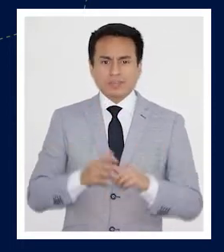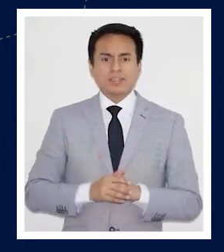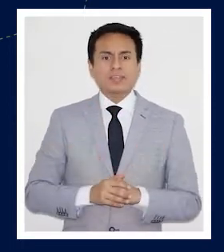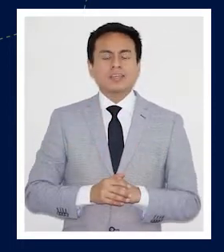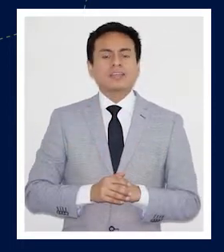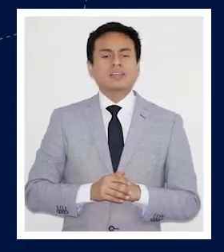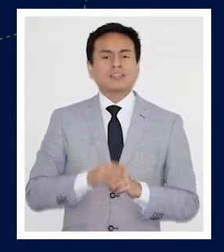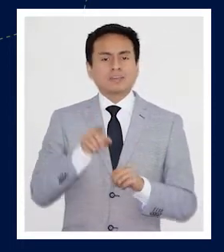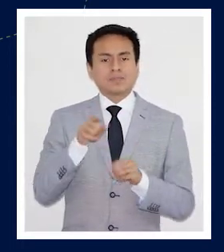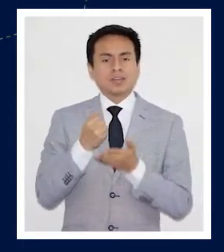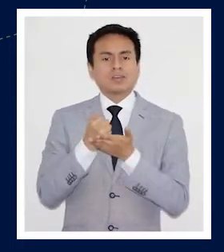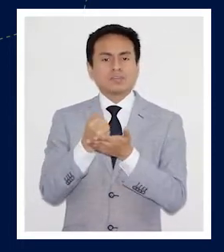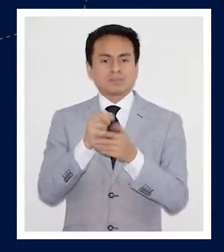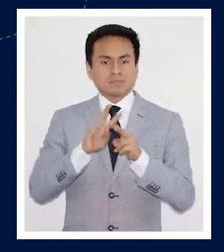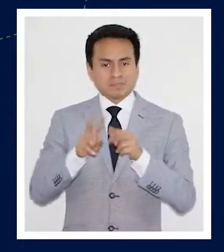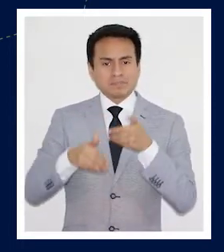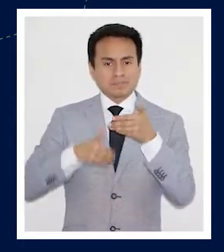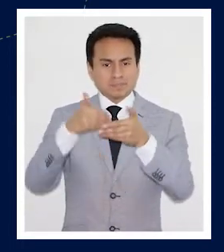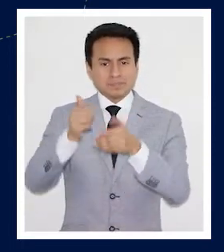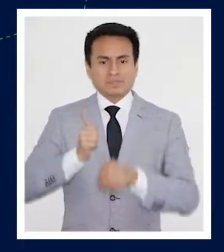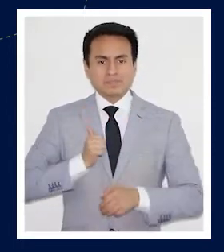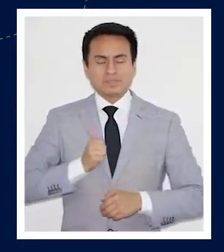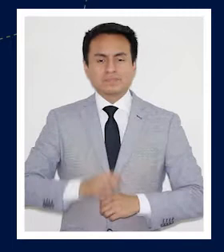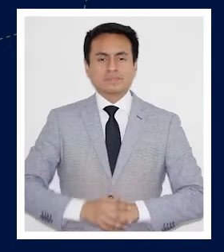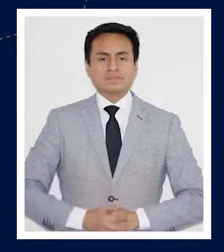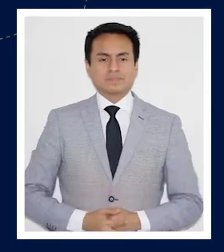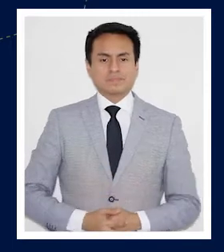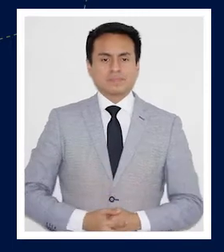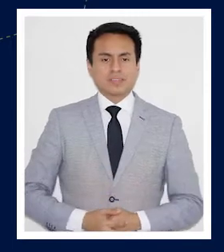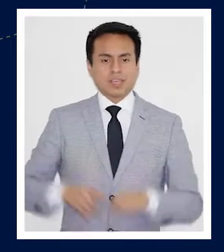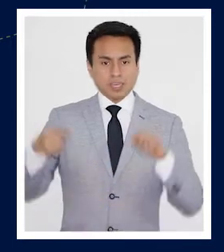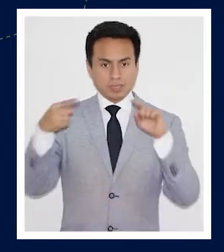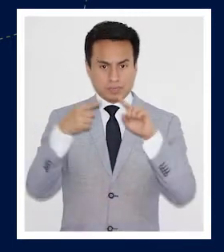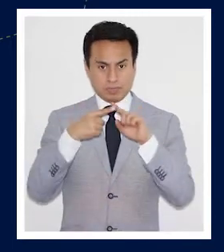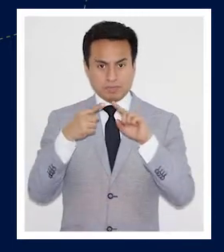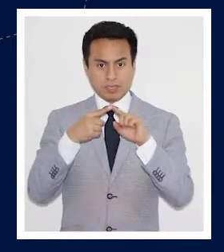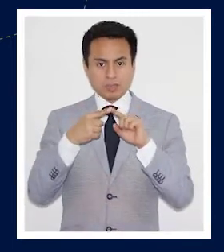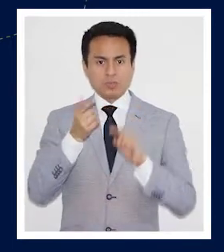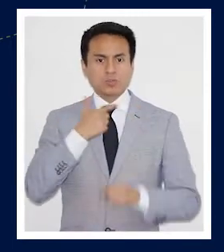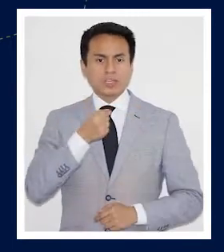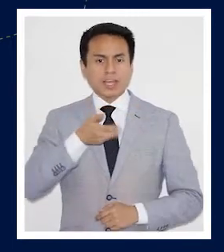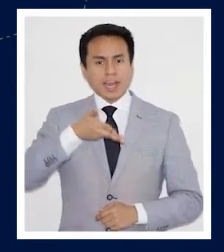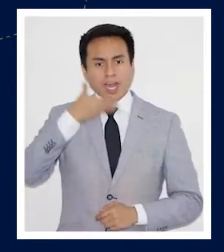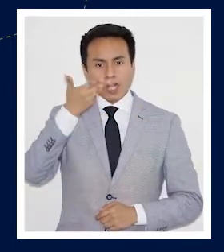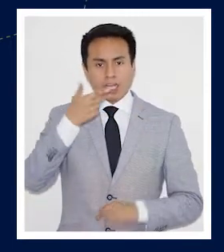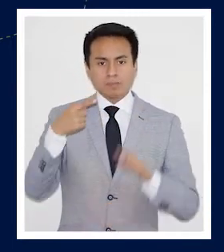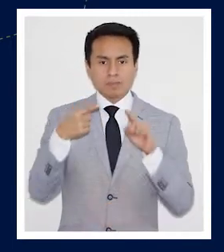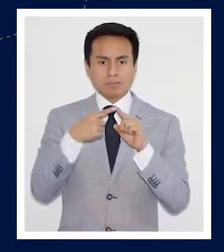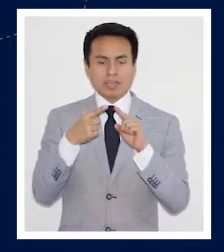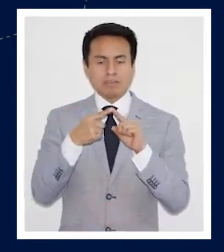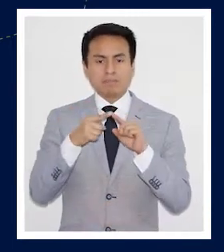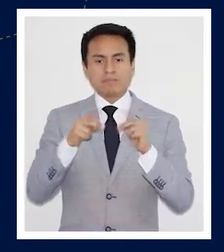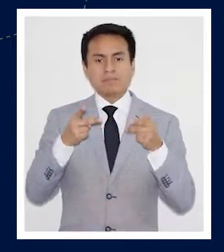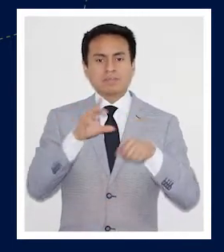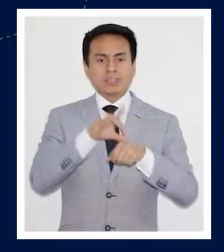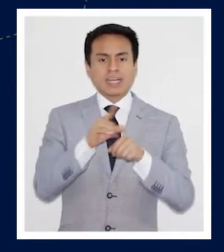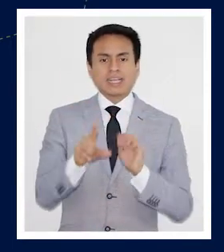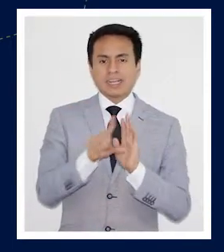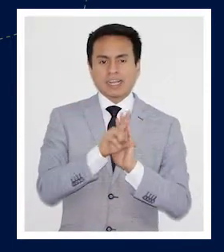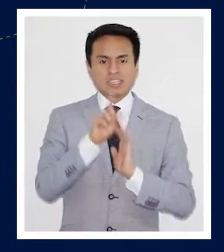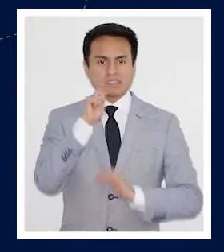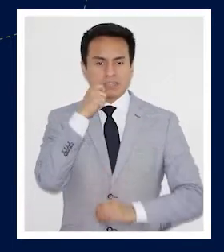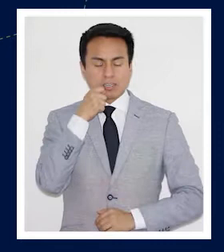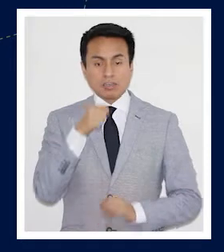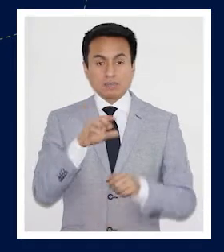tenemos y las colaboraciones que hemos implementado. Primero que todo, me gustaría hablar un poco de lo que es la